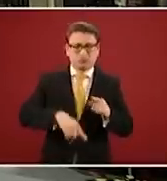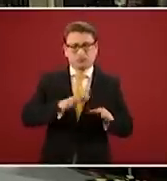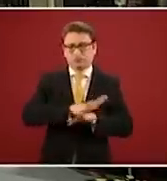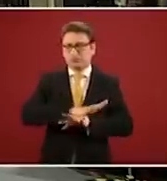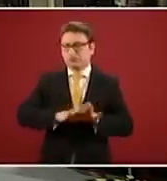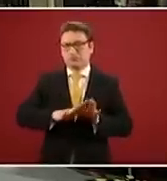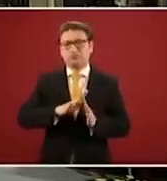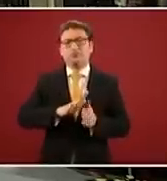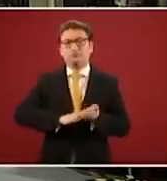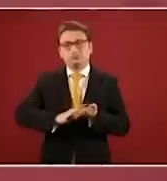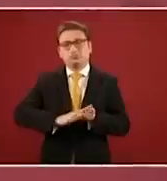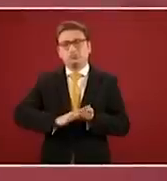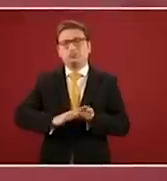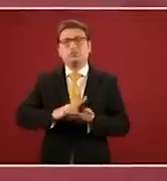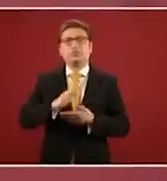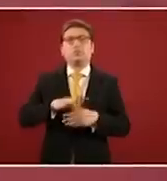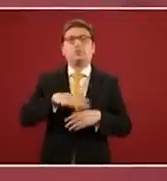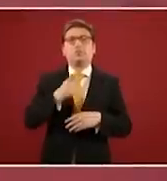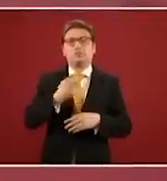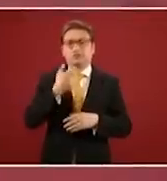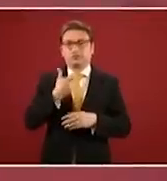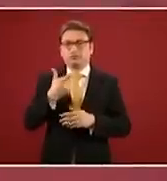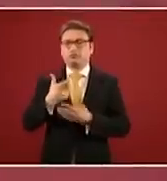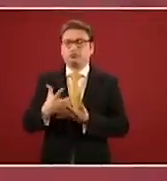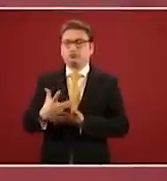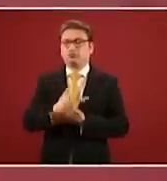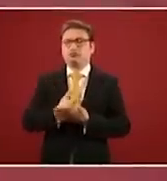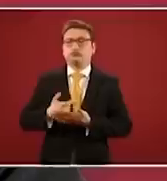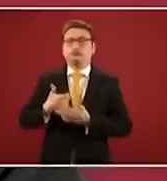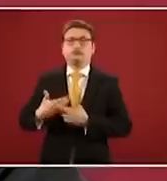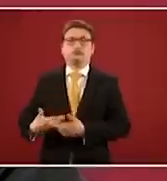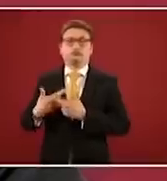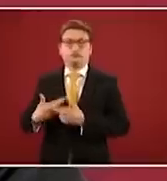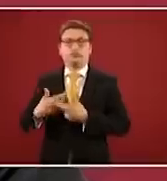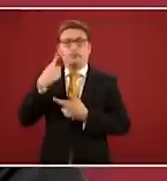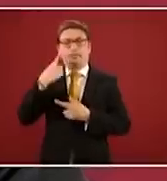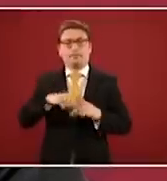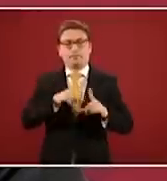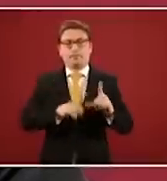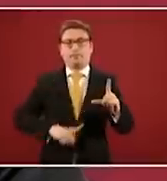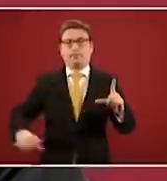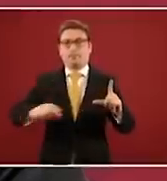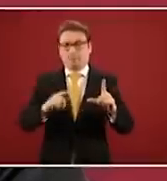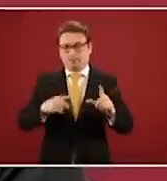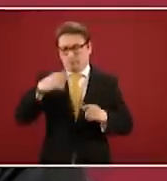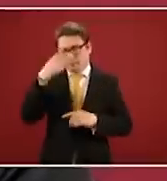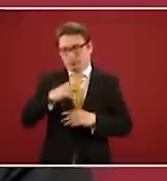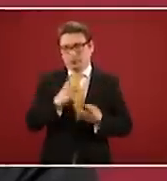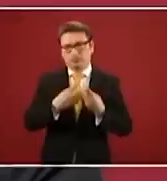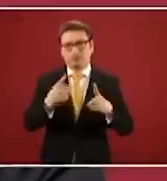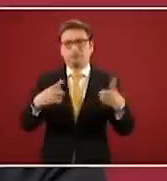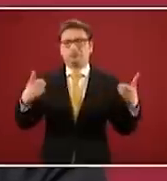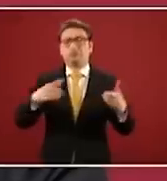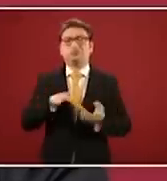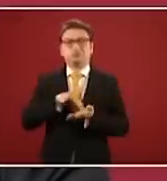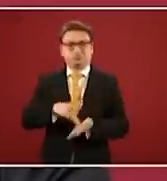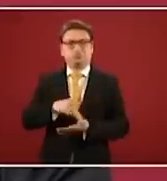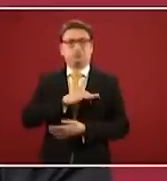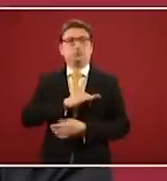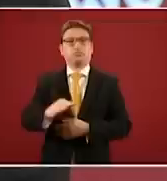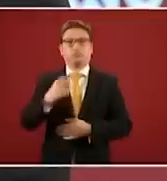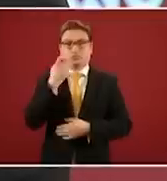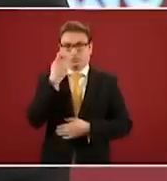porque de esa manera se puede financiar el desarrollo del país. Y eso es lo que estamos